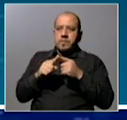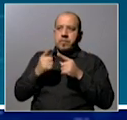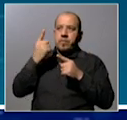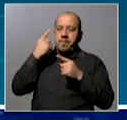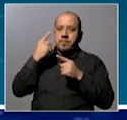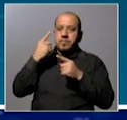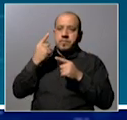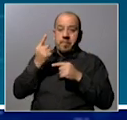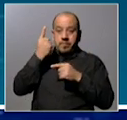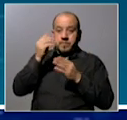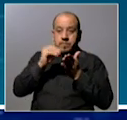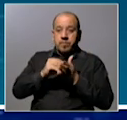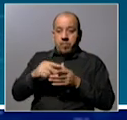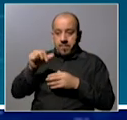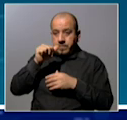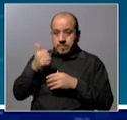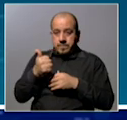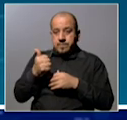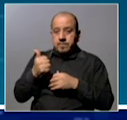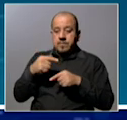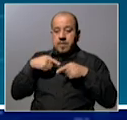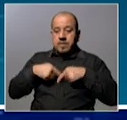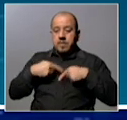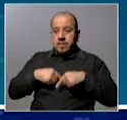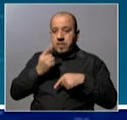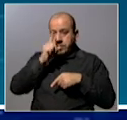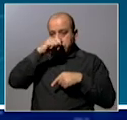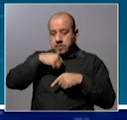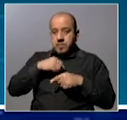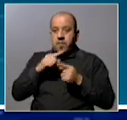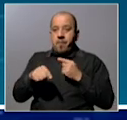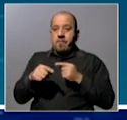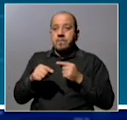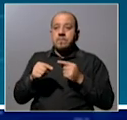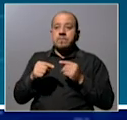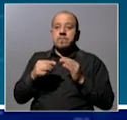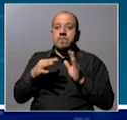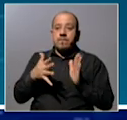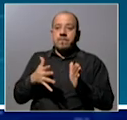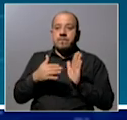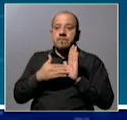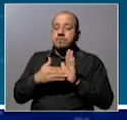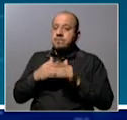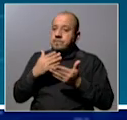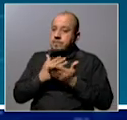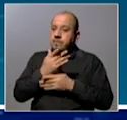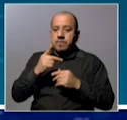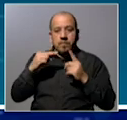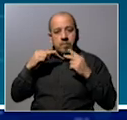fue en la primera oportunidad en que el Frente Amplio gana la intendencia. Los resultados han sido bastante estables,